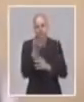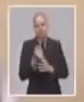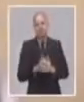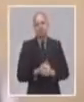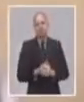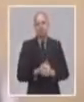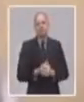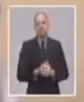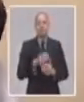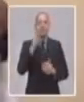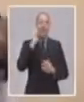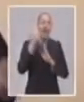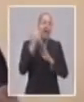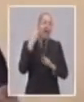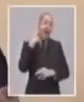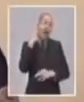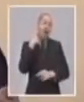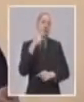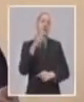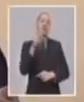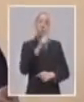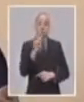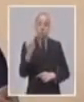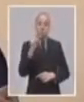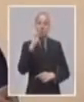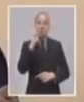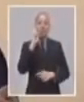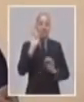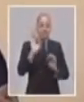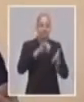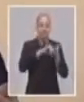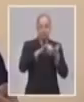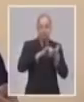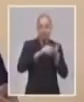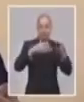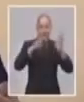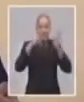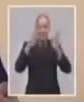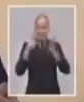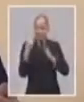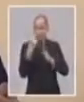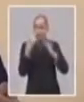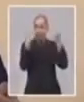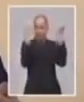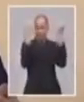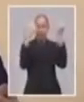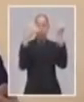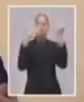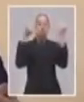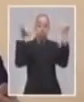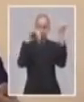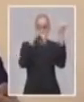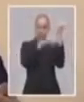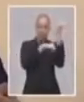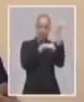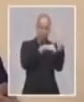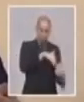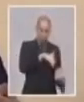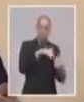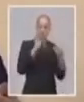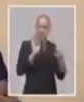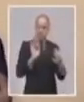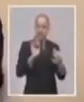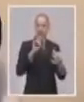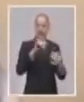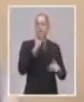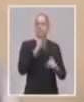patriota, la creación del cuarto ejército de los Estados Unidos, del ciberespacio en el año 2009, son cosas